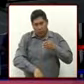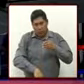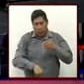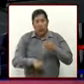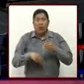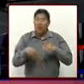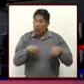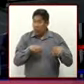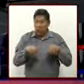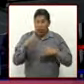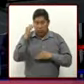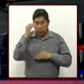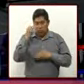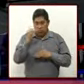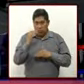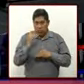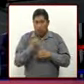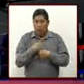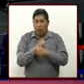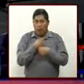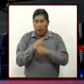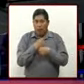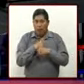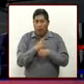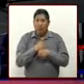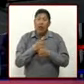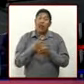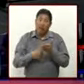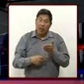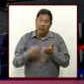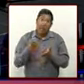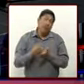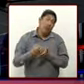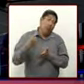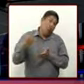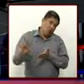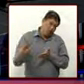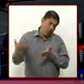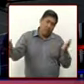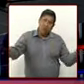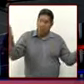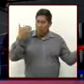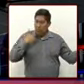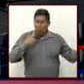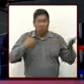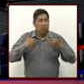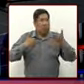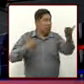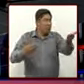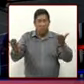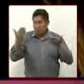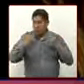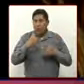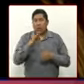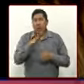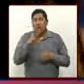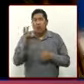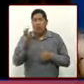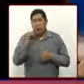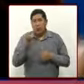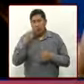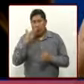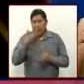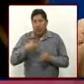la producción. Lo que significa, tenemos que importar más. No, si no me equivoco, el 56% de importación es de